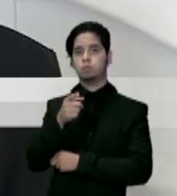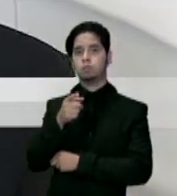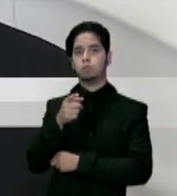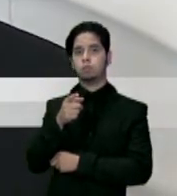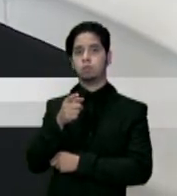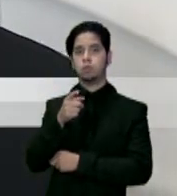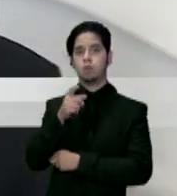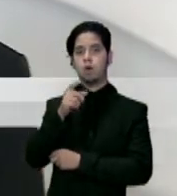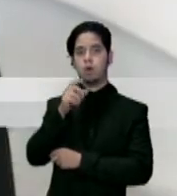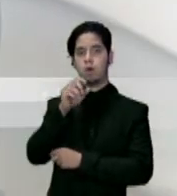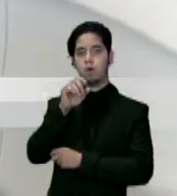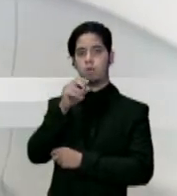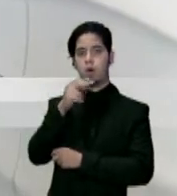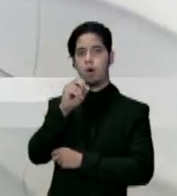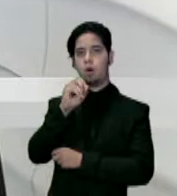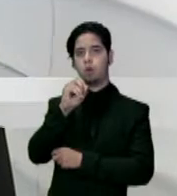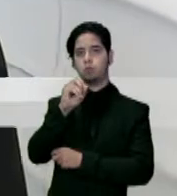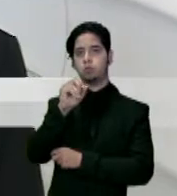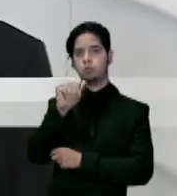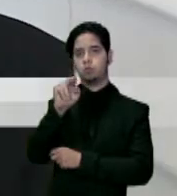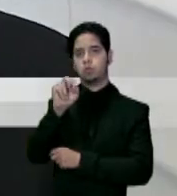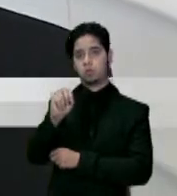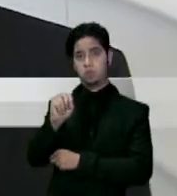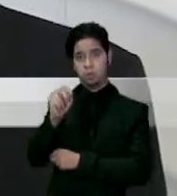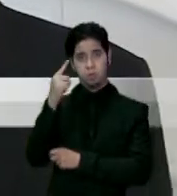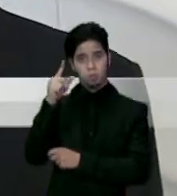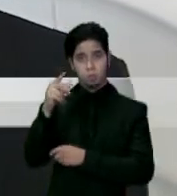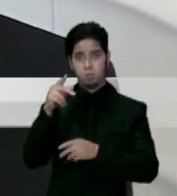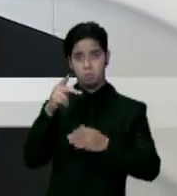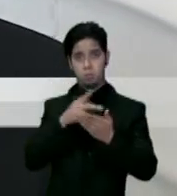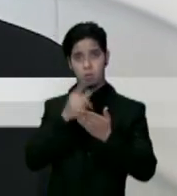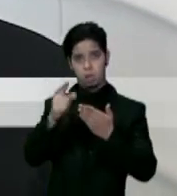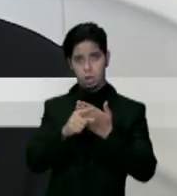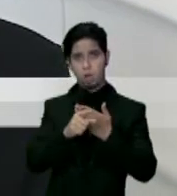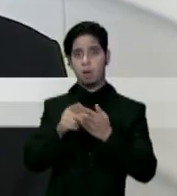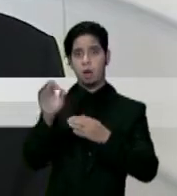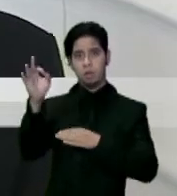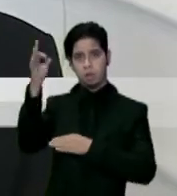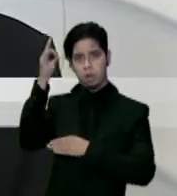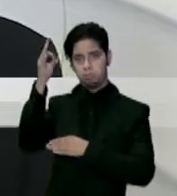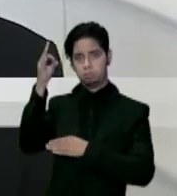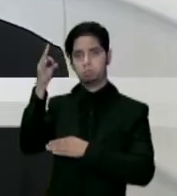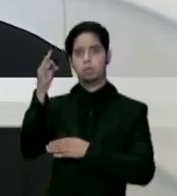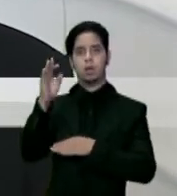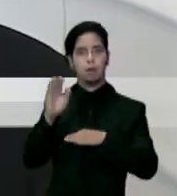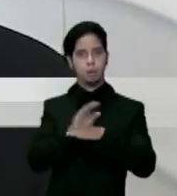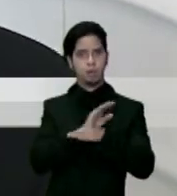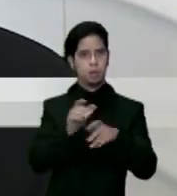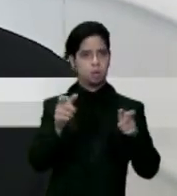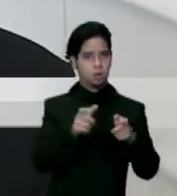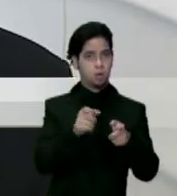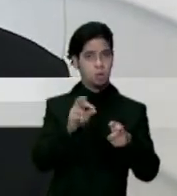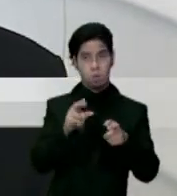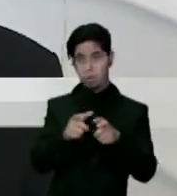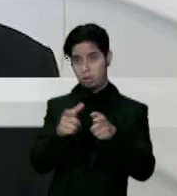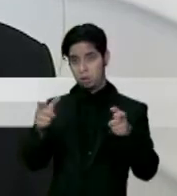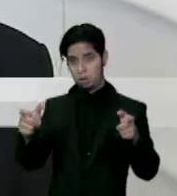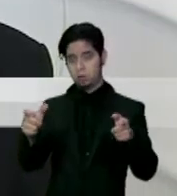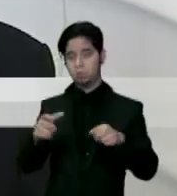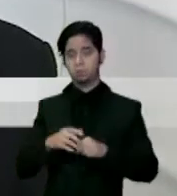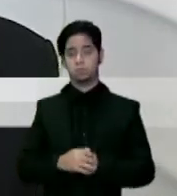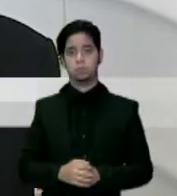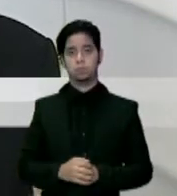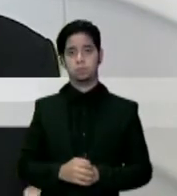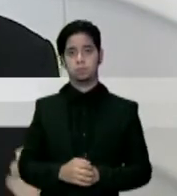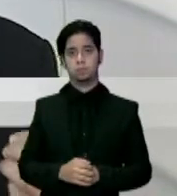es un programa federal mediante el cual pequeñas y medianas empresas bajo la administración del Small Business